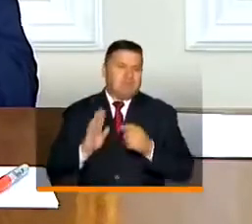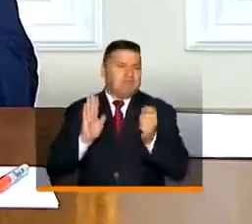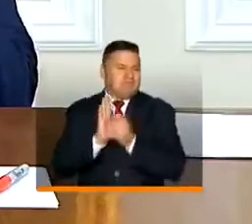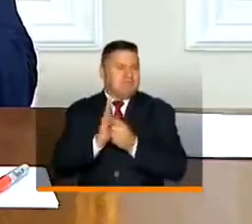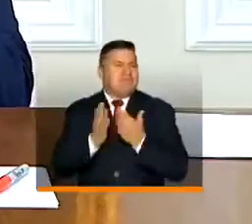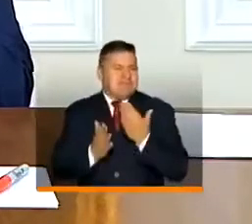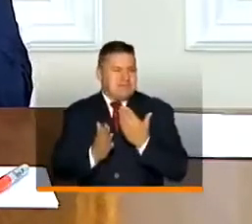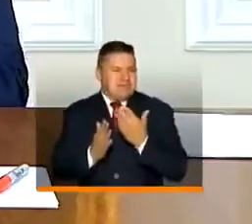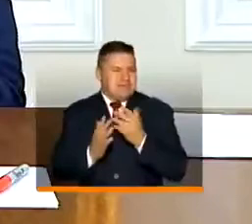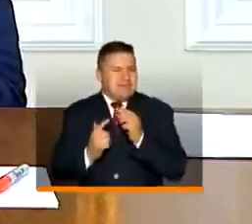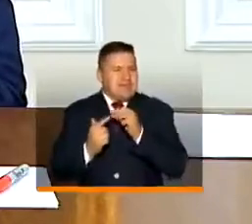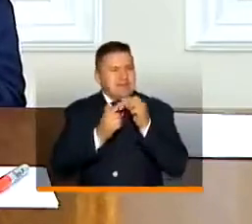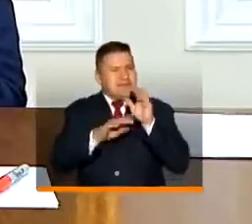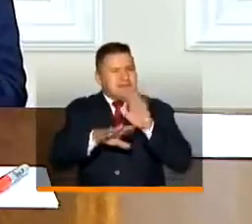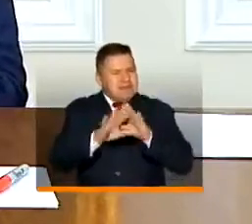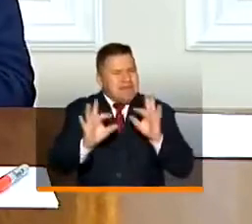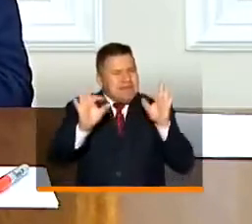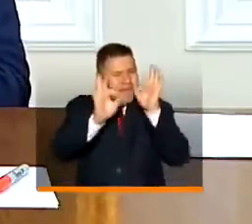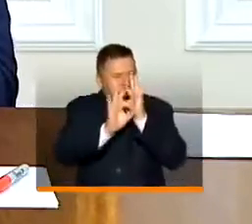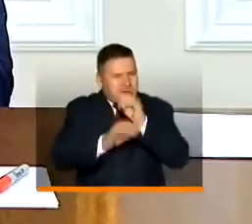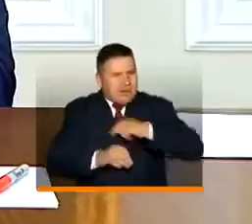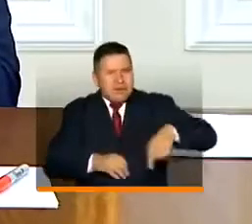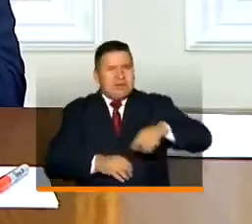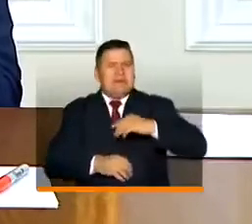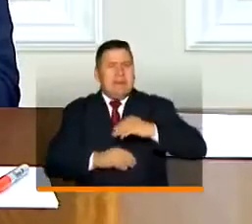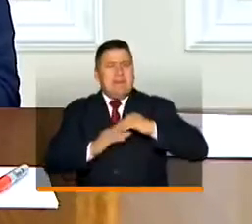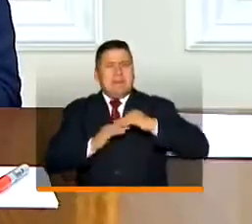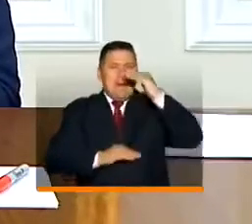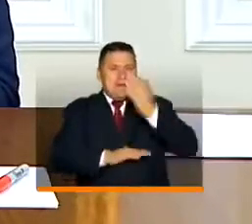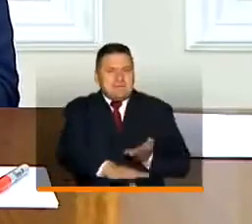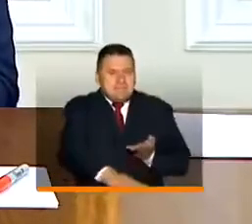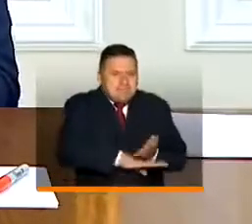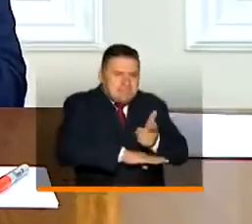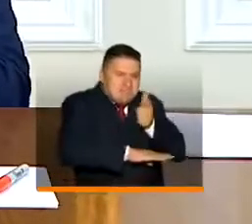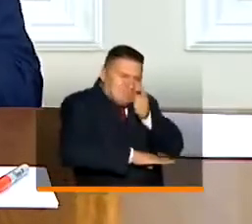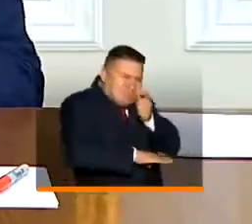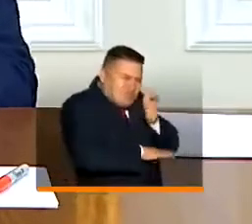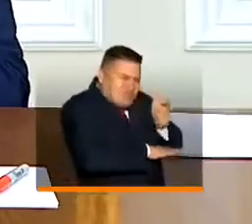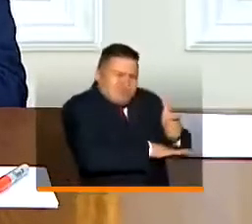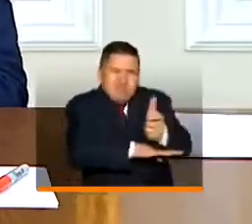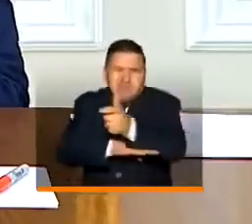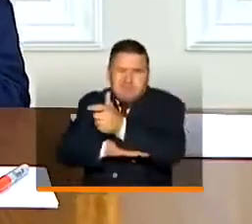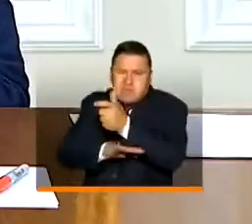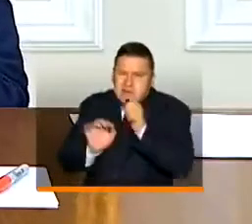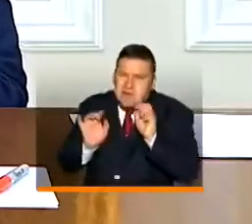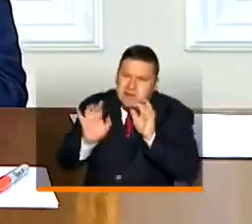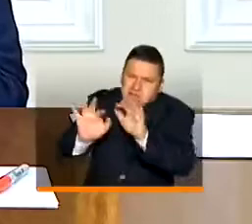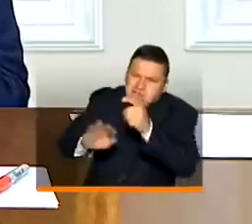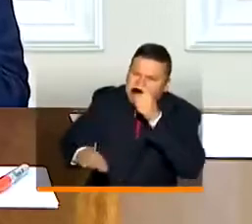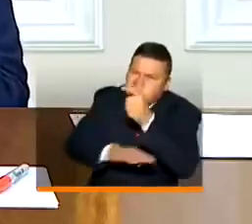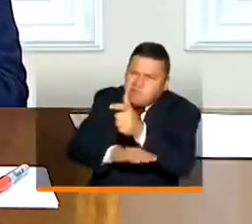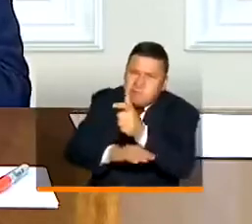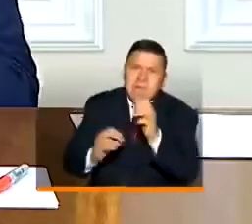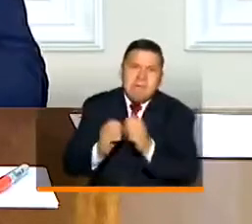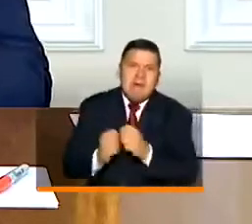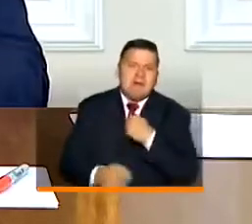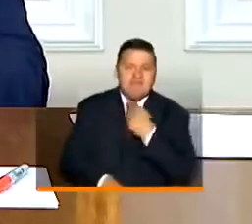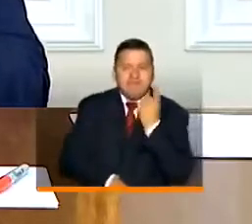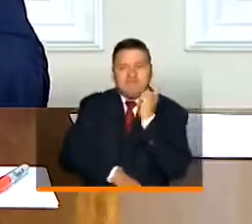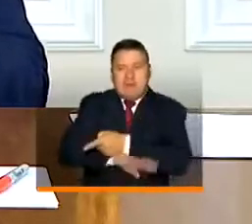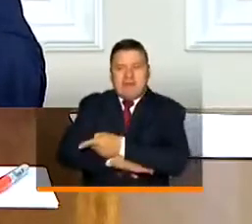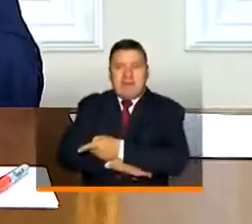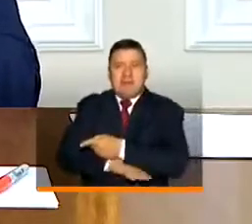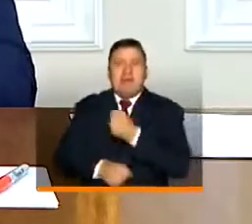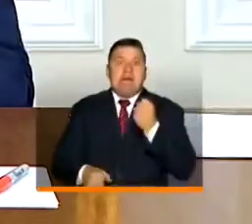todo haciendo un especial énfasis a ejercer un mayor control sobre las aglomeraciones. Ahí tienen